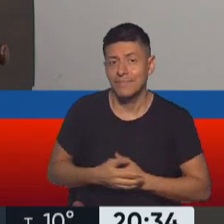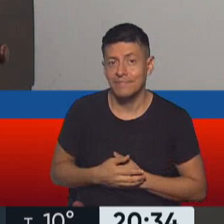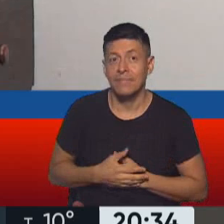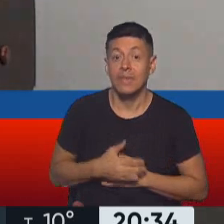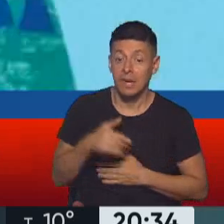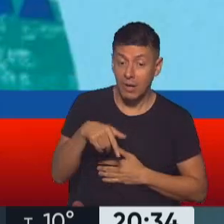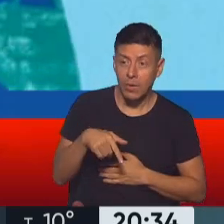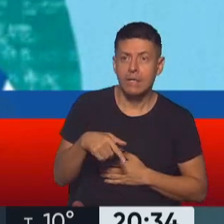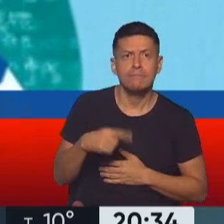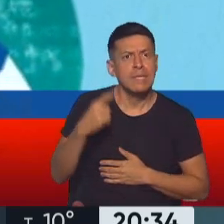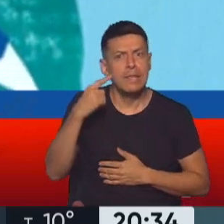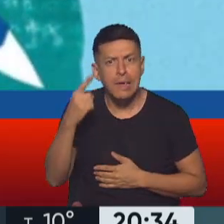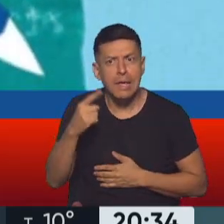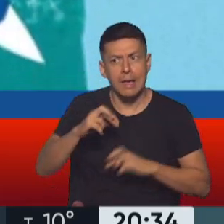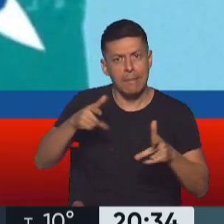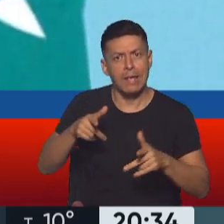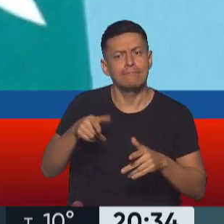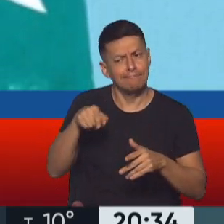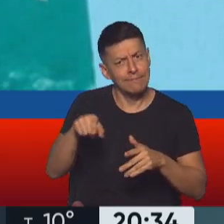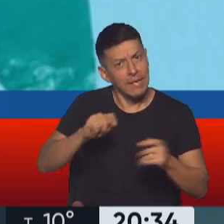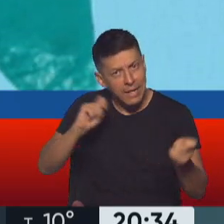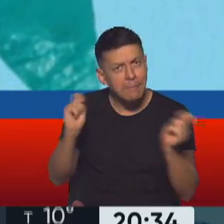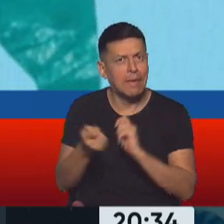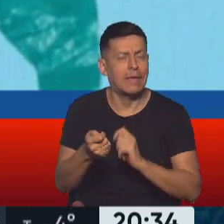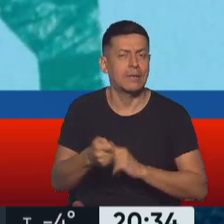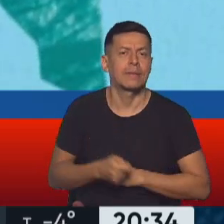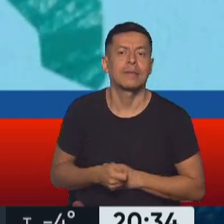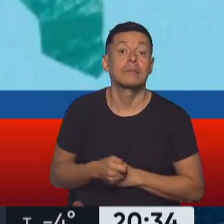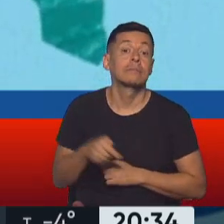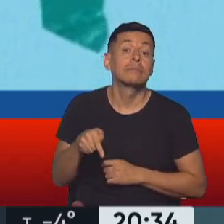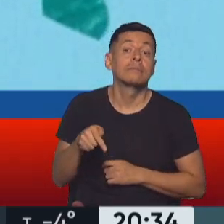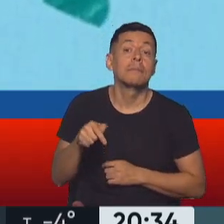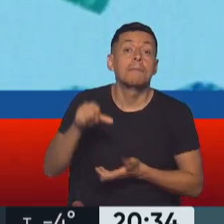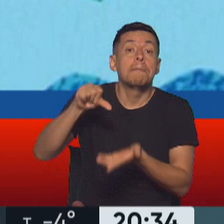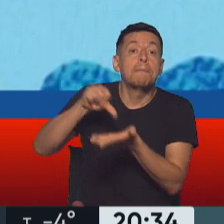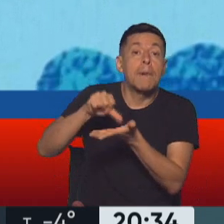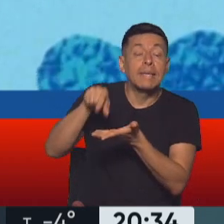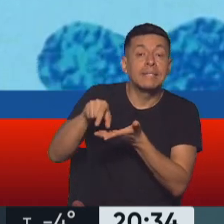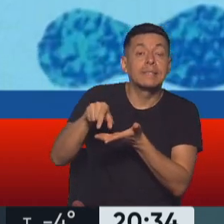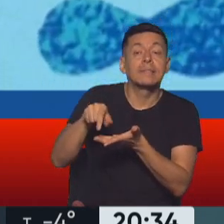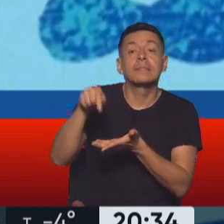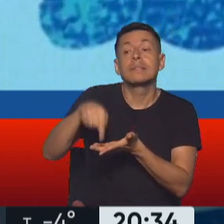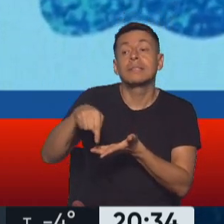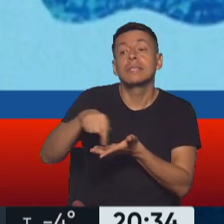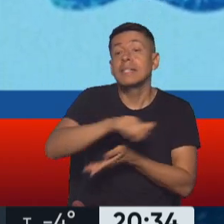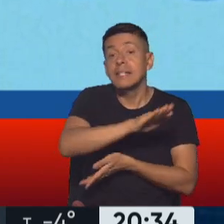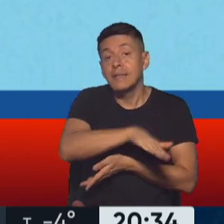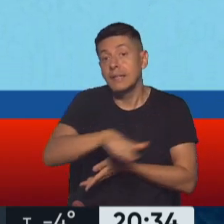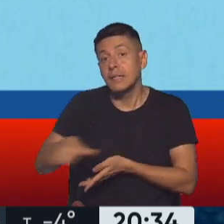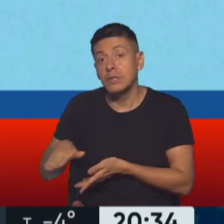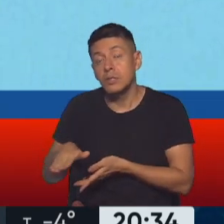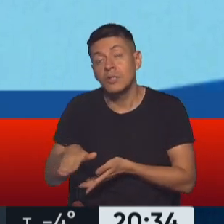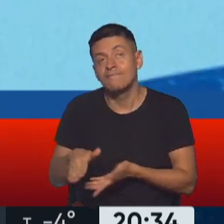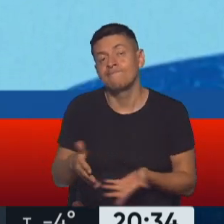sirva para cambiar ese paradigma sobre todo en un país donde hay tantos chicos normalmente y